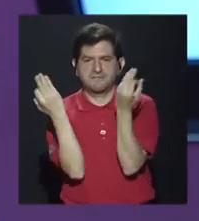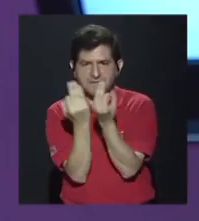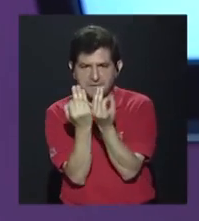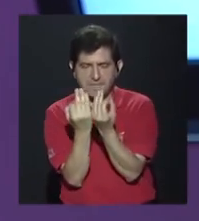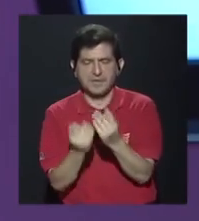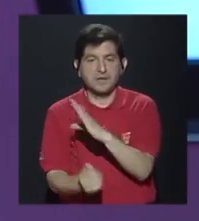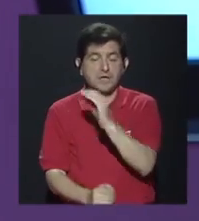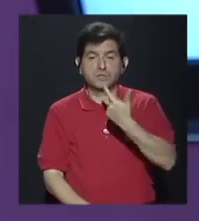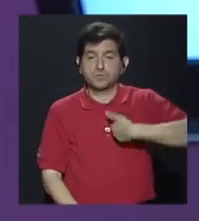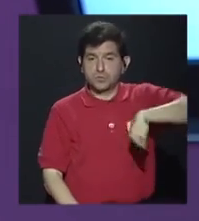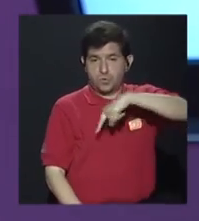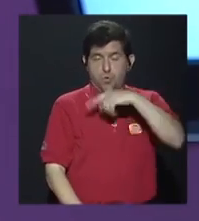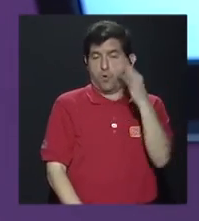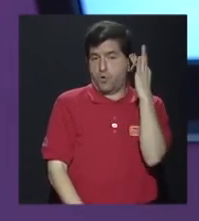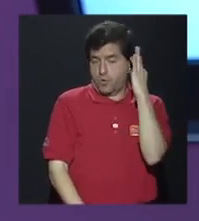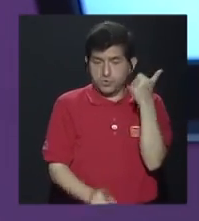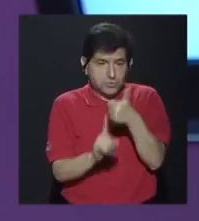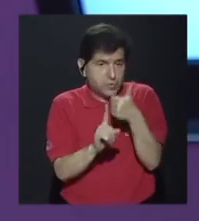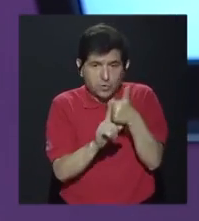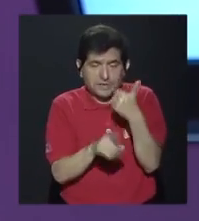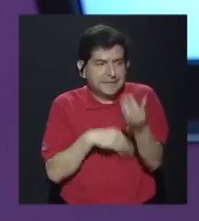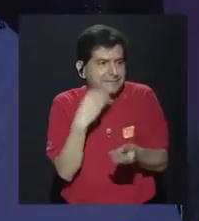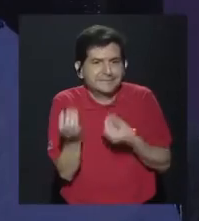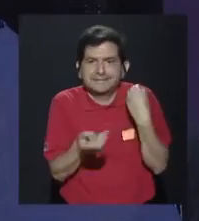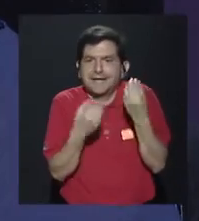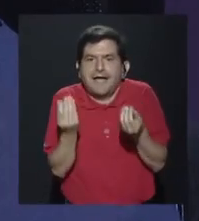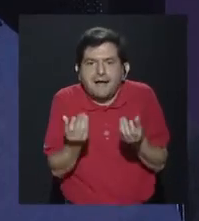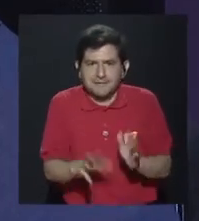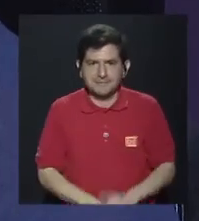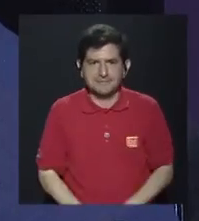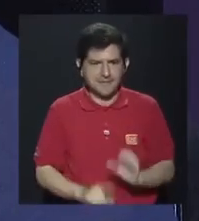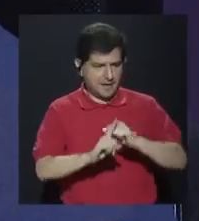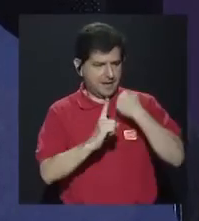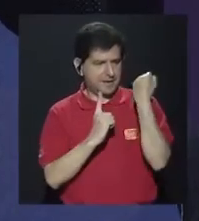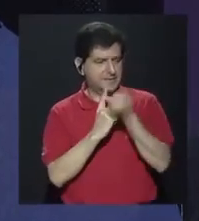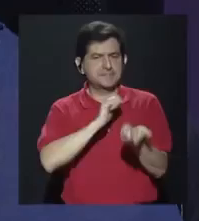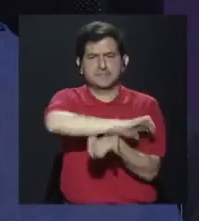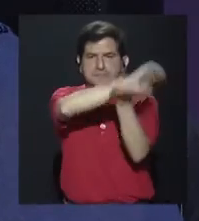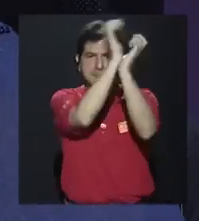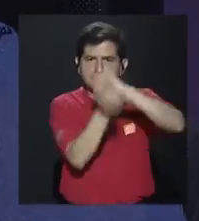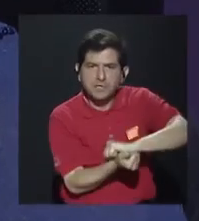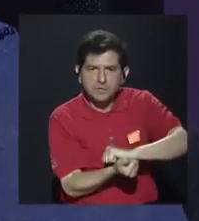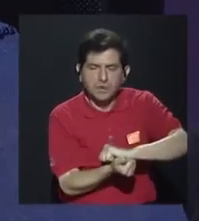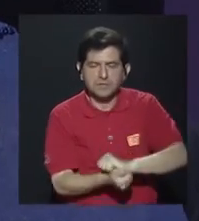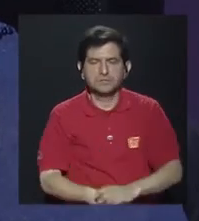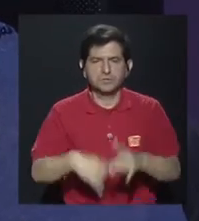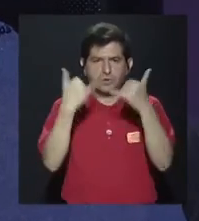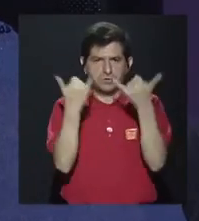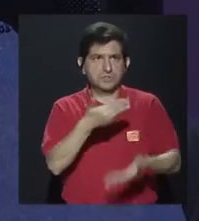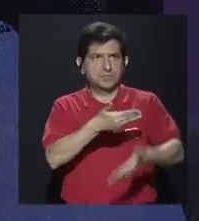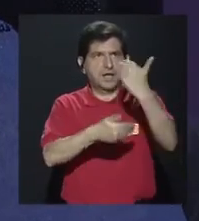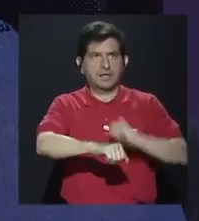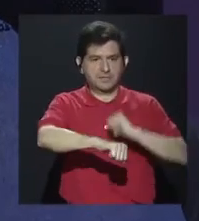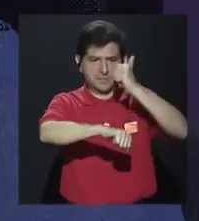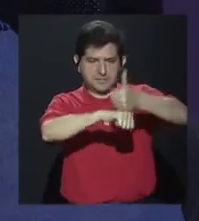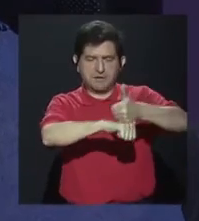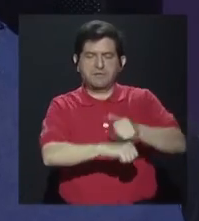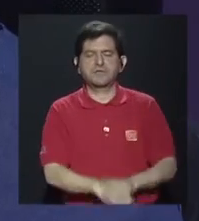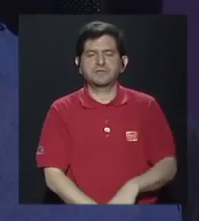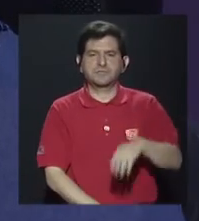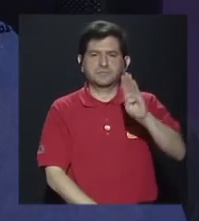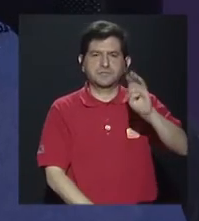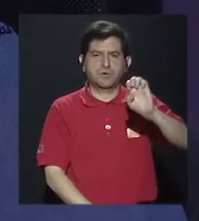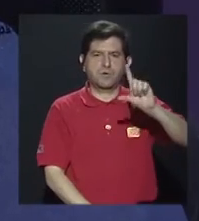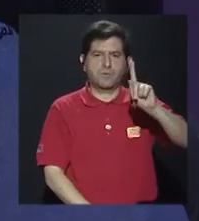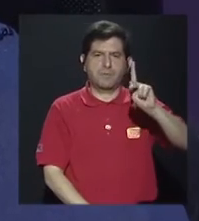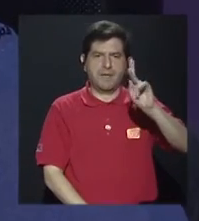nosotras? ¿Qué podemos hacer para que esto vaya cambiando, aparte de lo que ya estaba planteando Belki, de